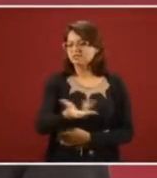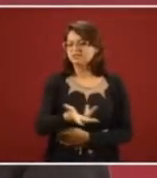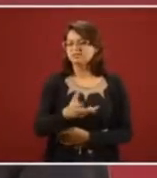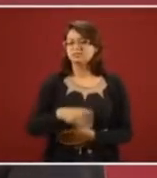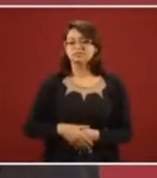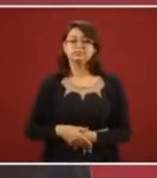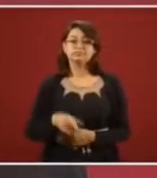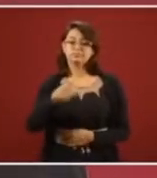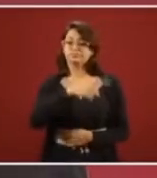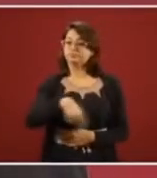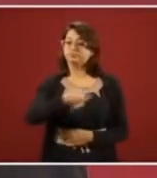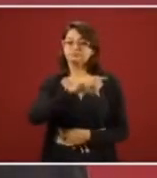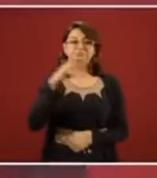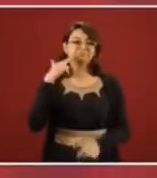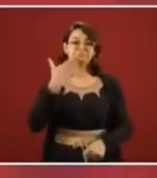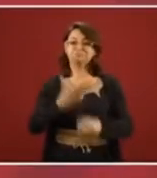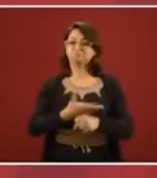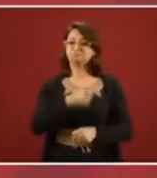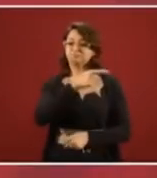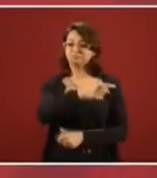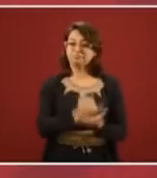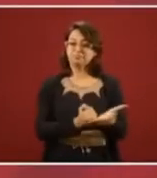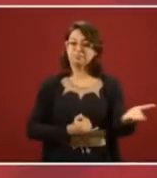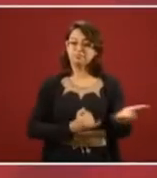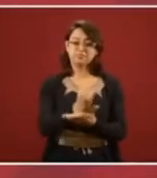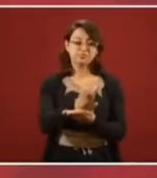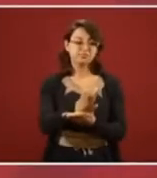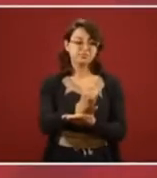responsables de